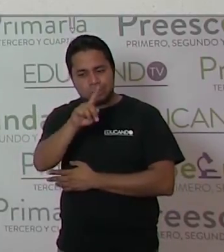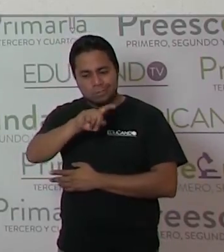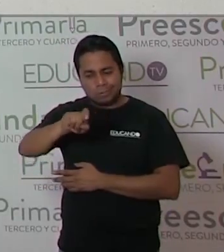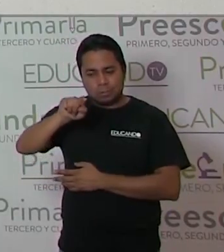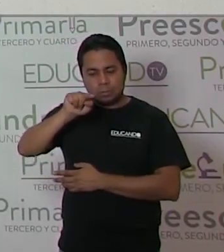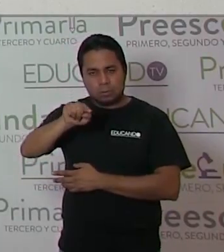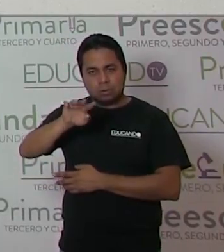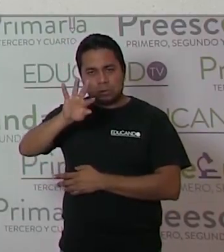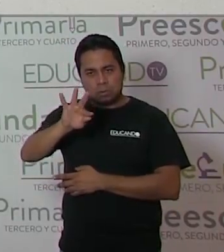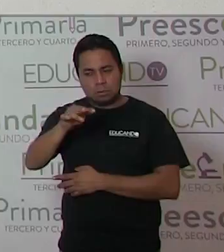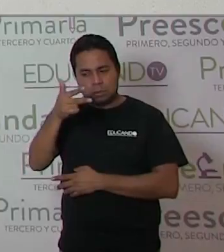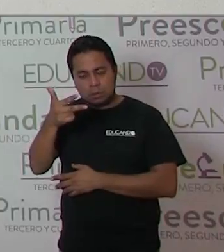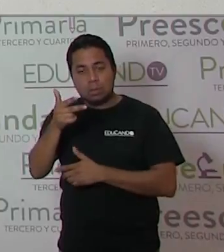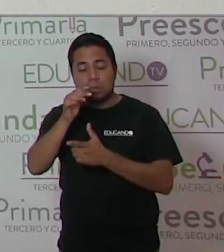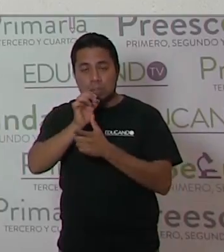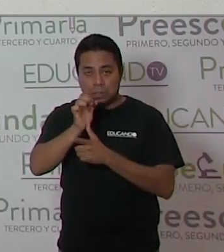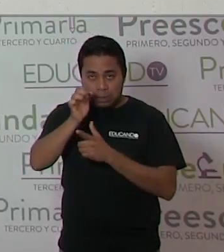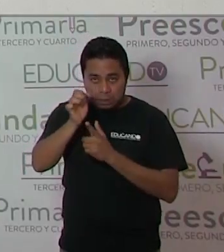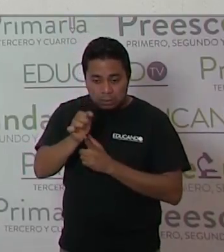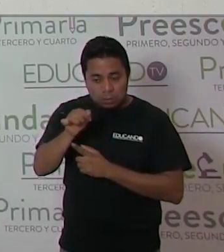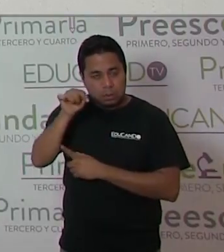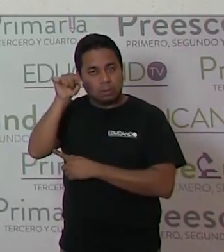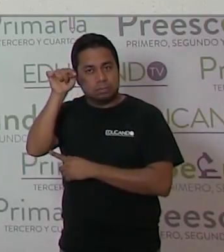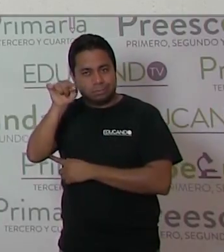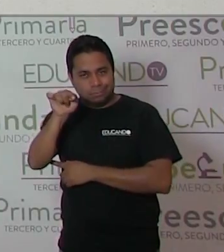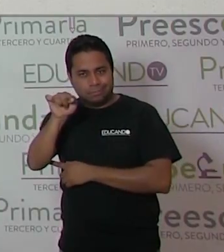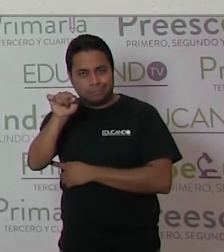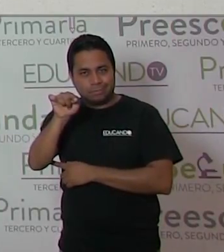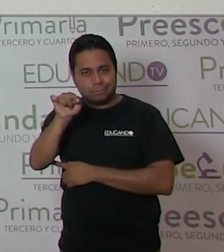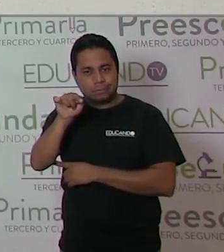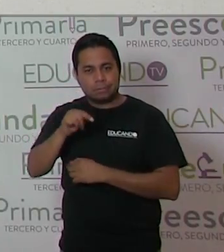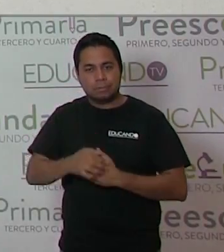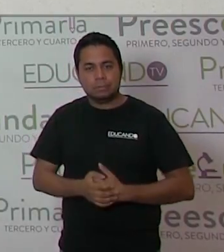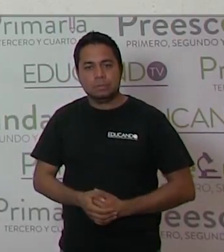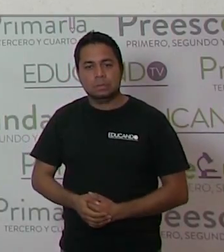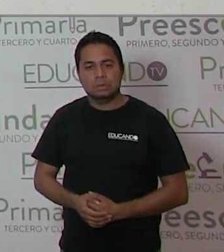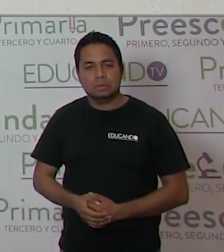aproximadamente. Entonces, aquí,